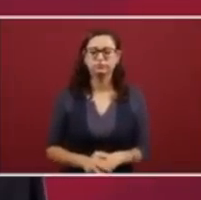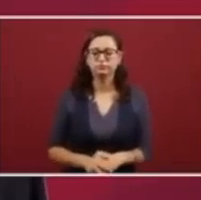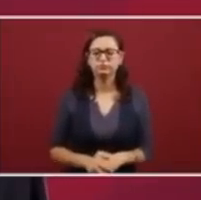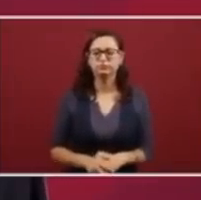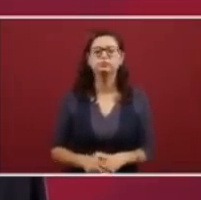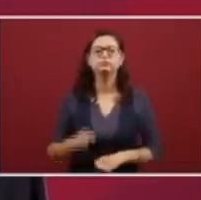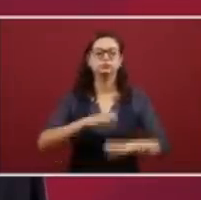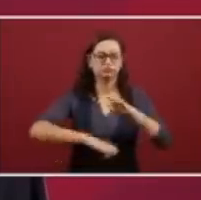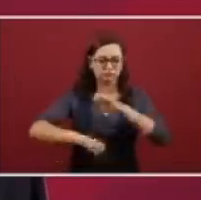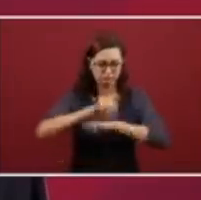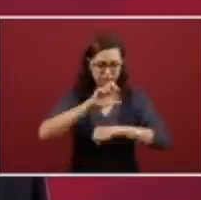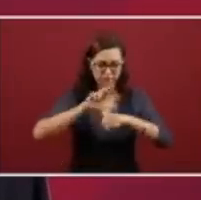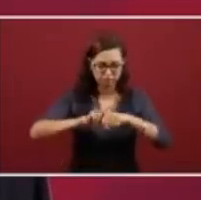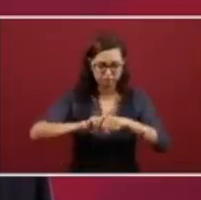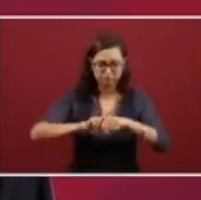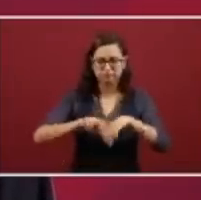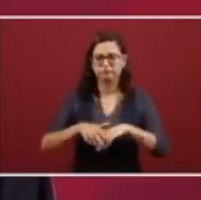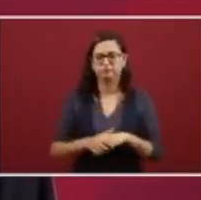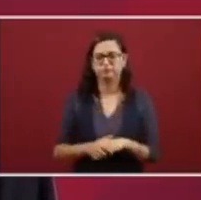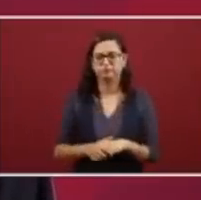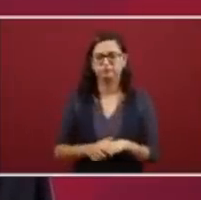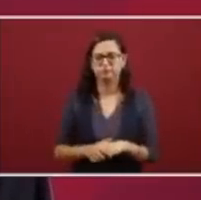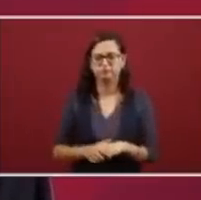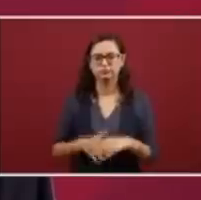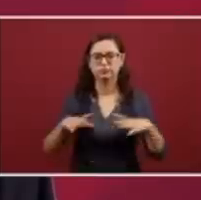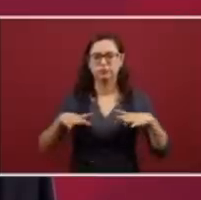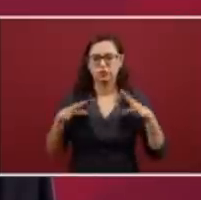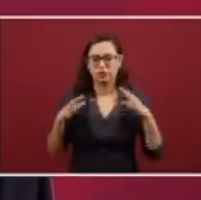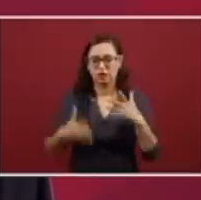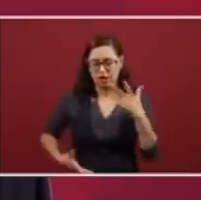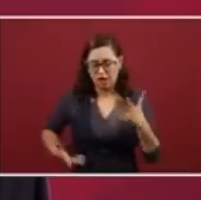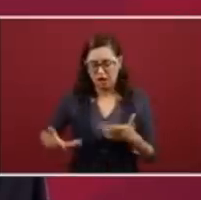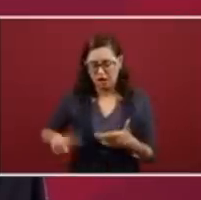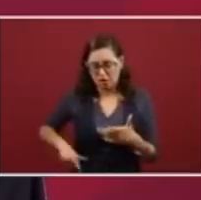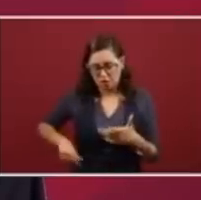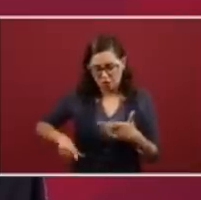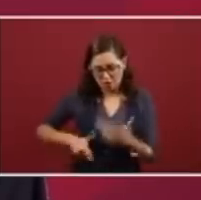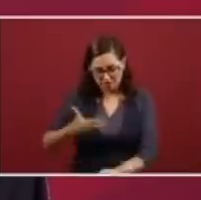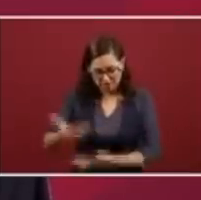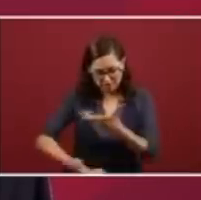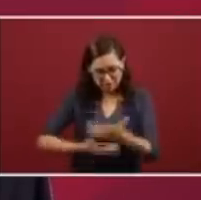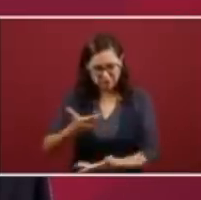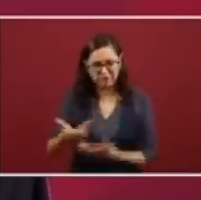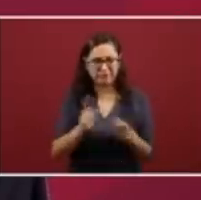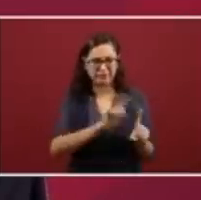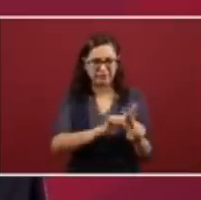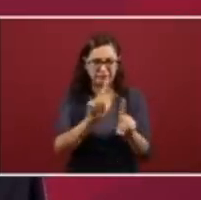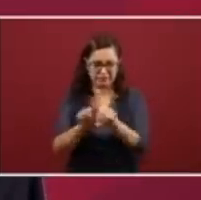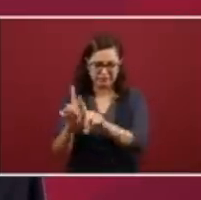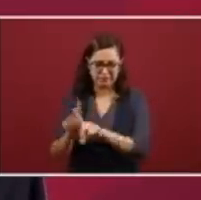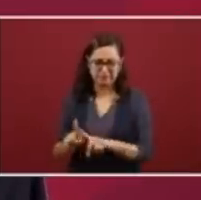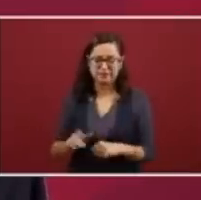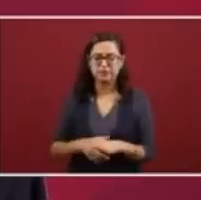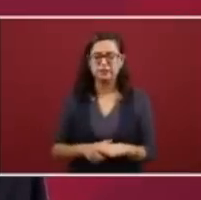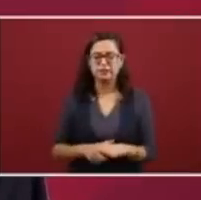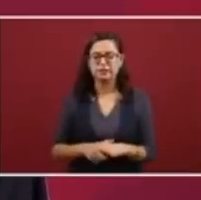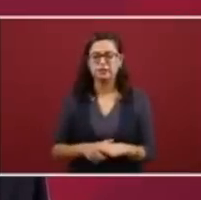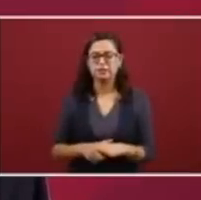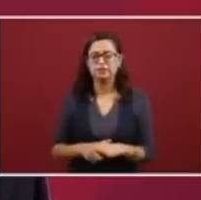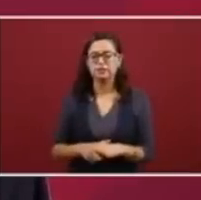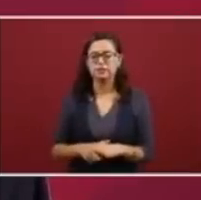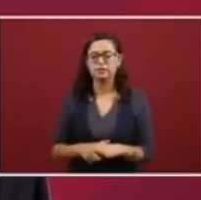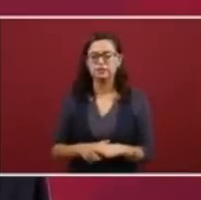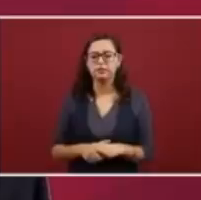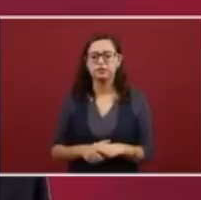empresarios este con funcionarios públicos servidores públicos voy a reunirme con